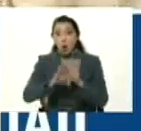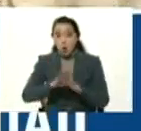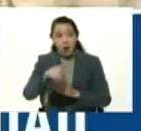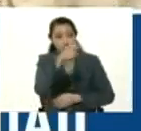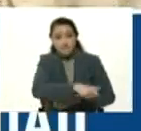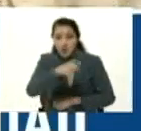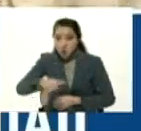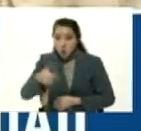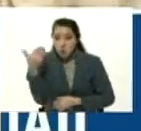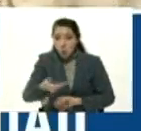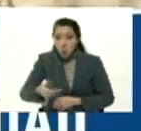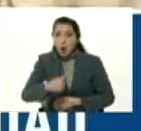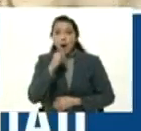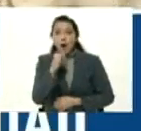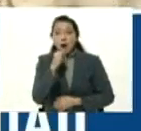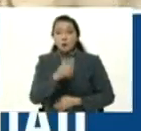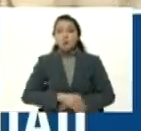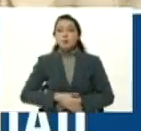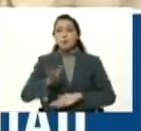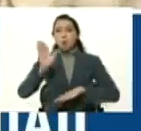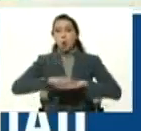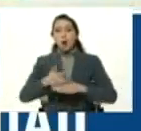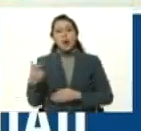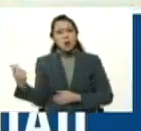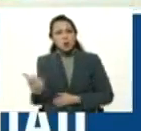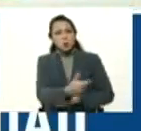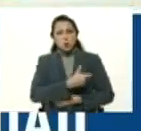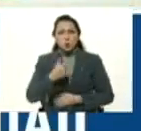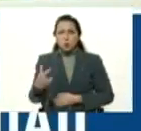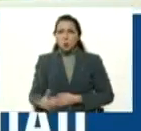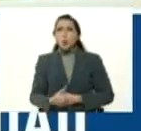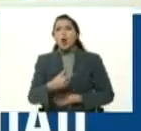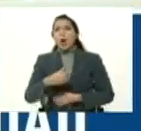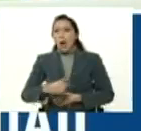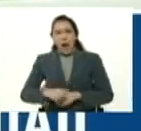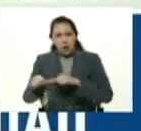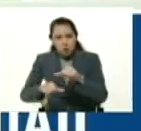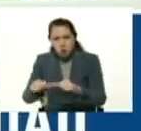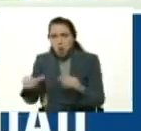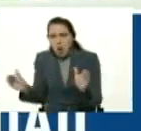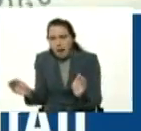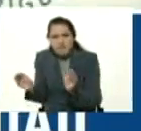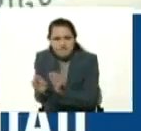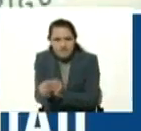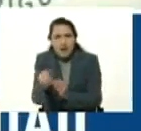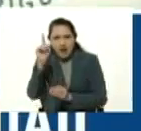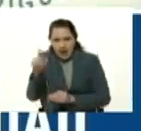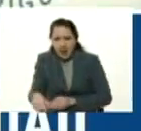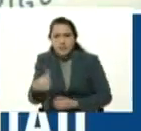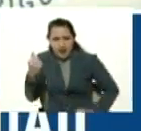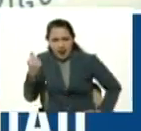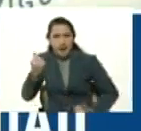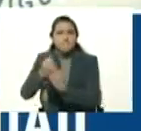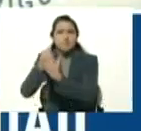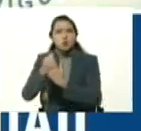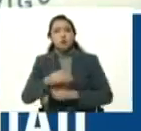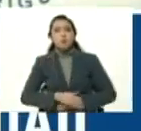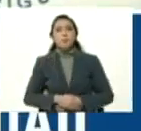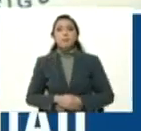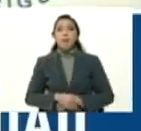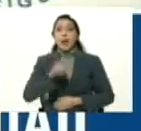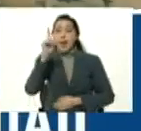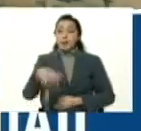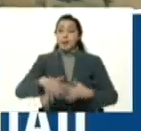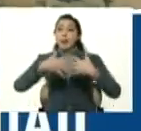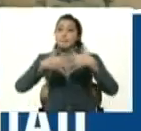resaltar eso. Hemos buscado de las grandes asociaciones hasta las pequeñas asociaciones. Correcto. Y hemos, de cada uno de los sectores, hemos buscado las empresas